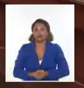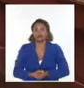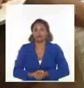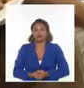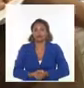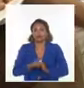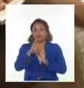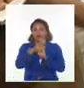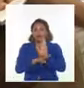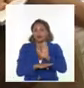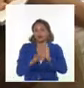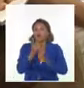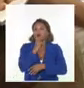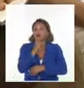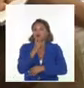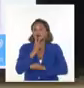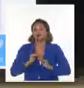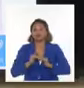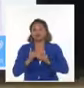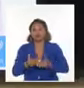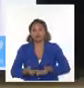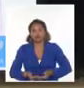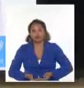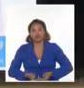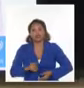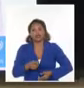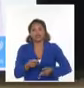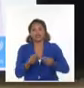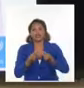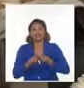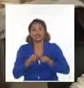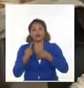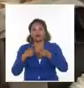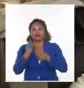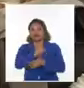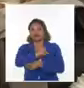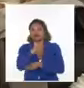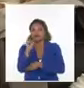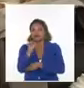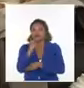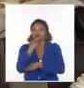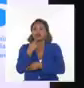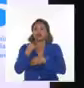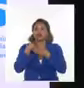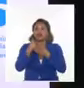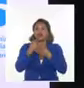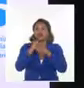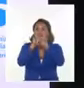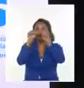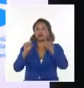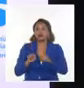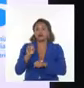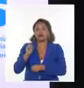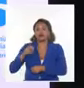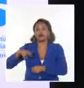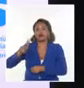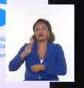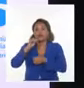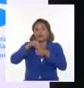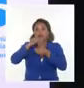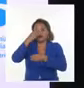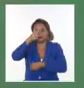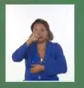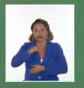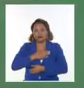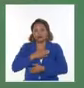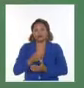El programa de atención materno-infantil ha recibido los beneficios del marco de cooperación del Sistema de Naciones Unidas en Cuba. Con el apoyo